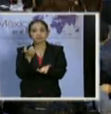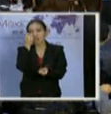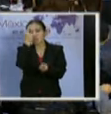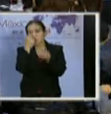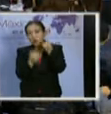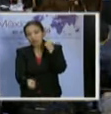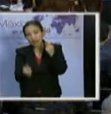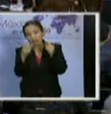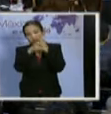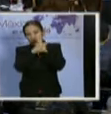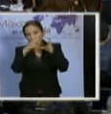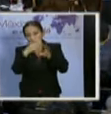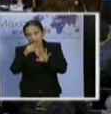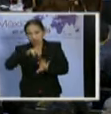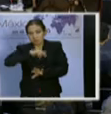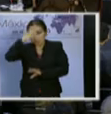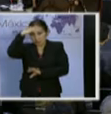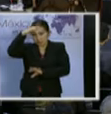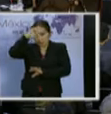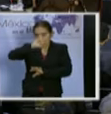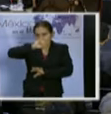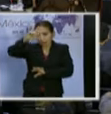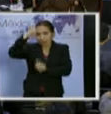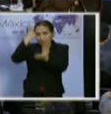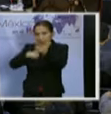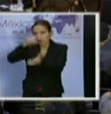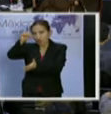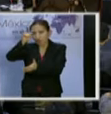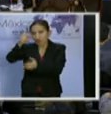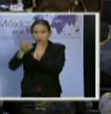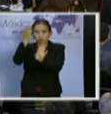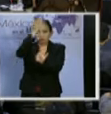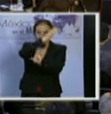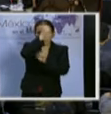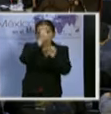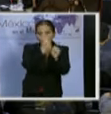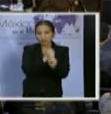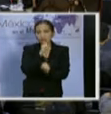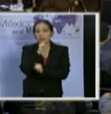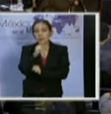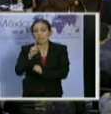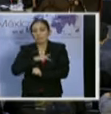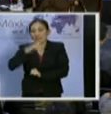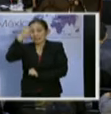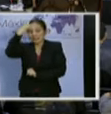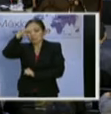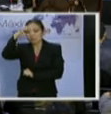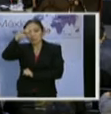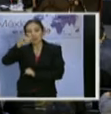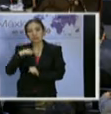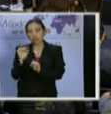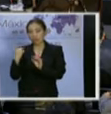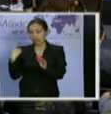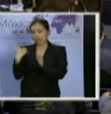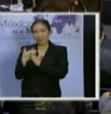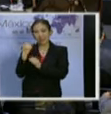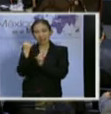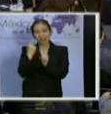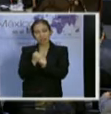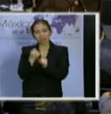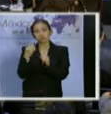cuestiones referidas a lo que ha sido mi experiencia profesional en Oxfam ya hace unos años y sobre todo mi experiencia en los últimos años, que ha